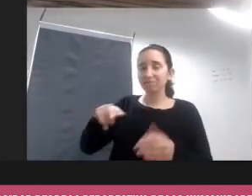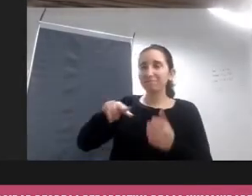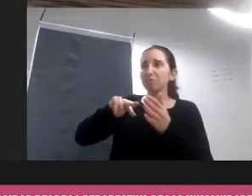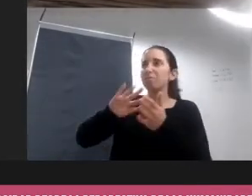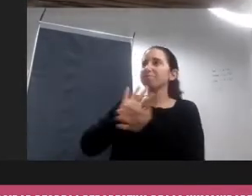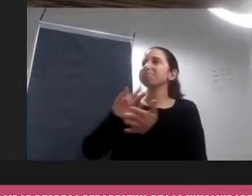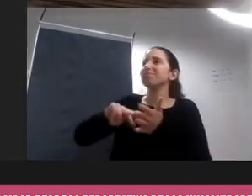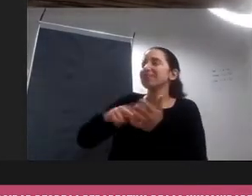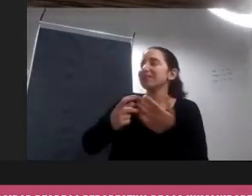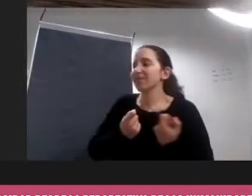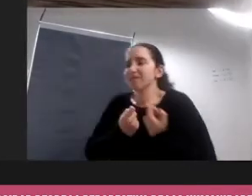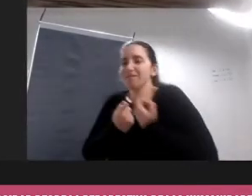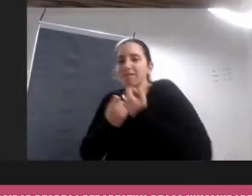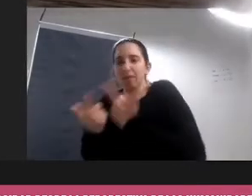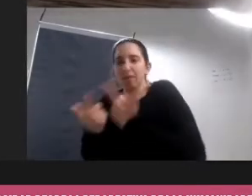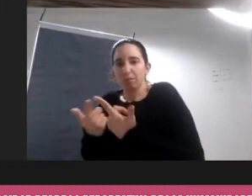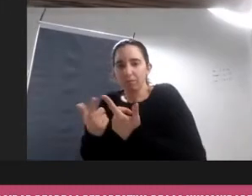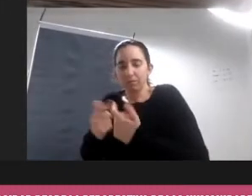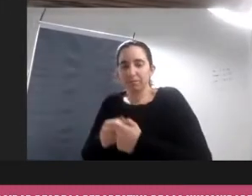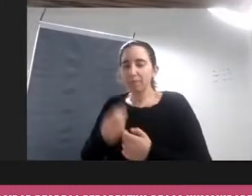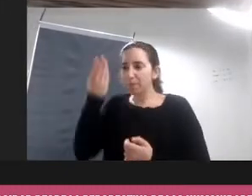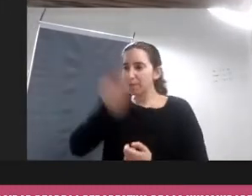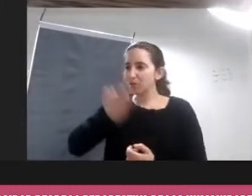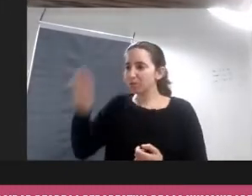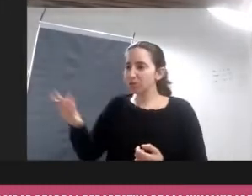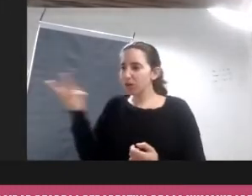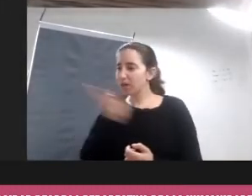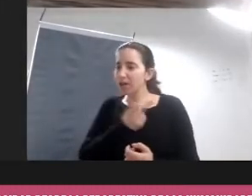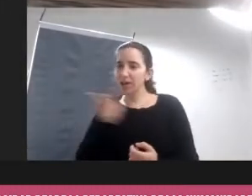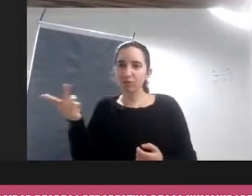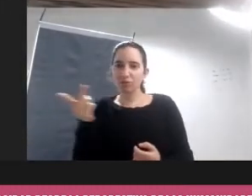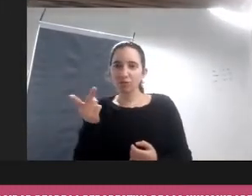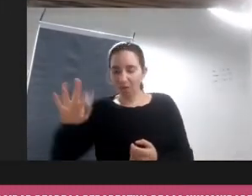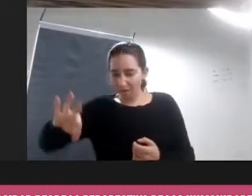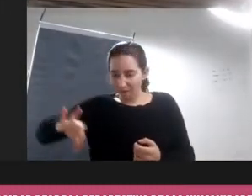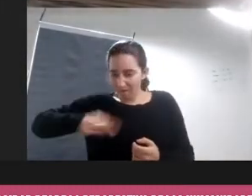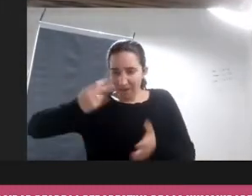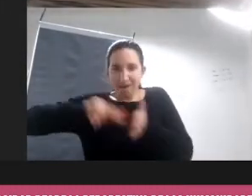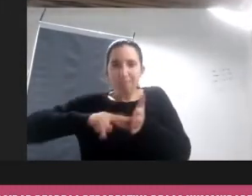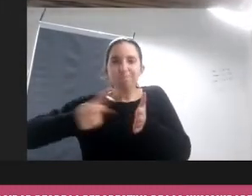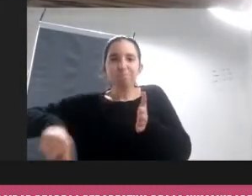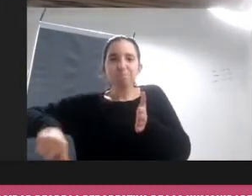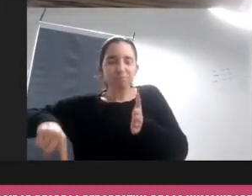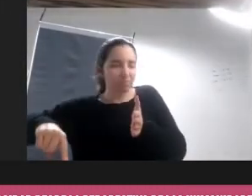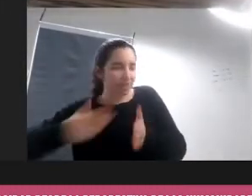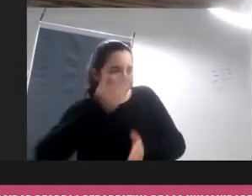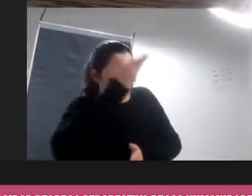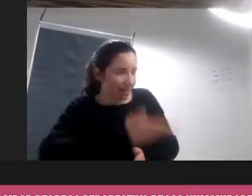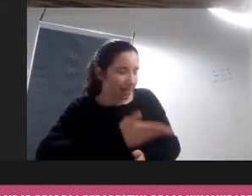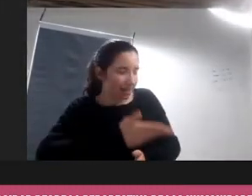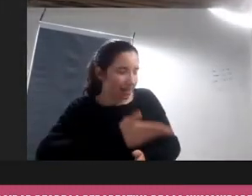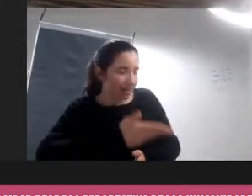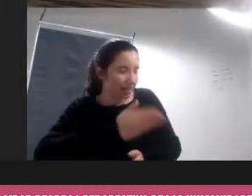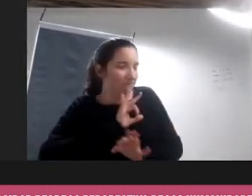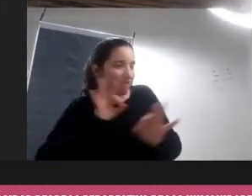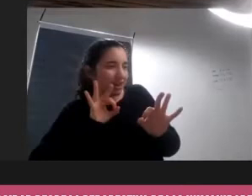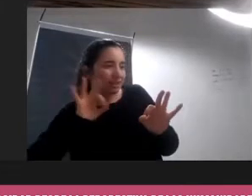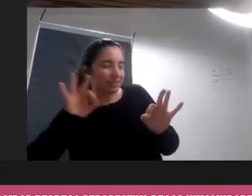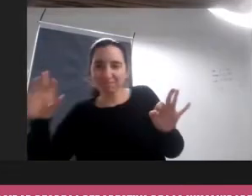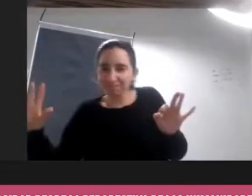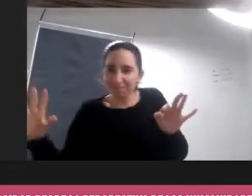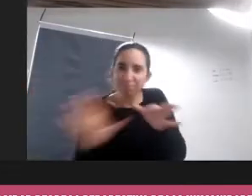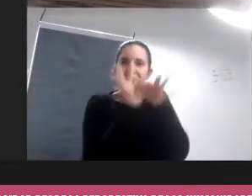personas. Y esas dos personas encontraron sentido de su vida en la felicidad de ese chico. Ese